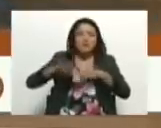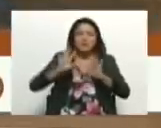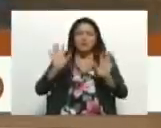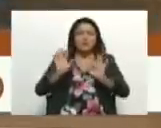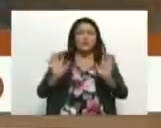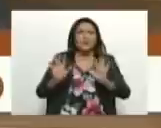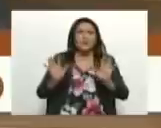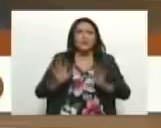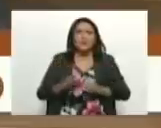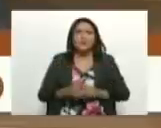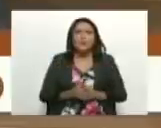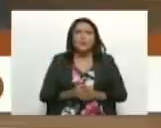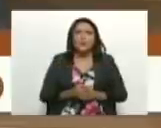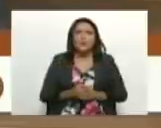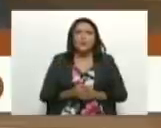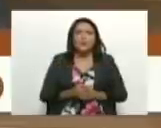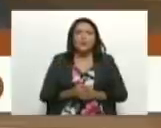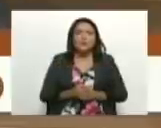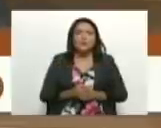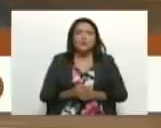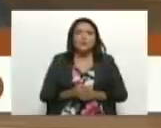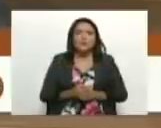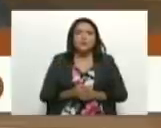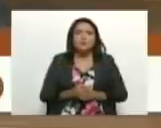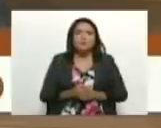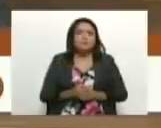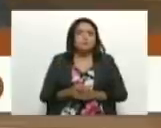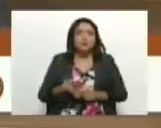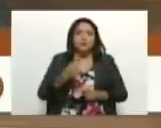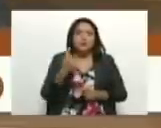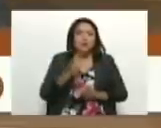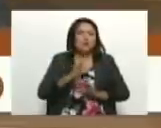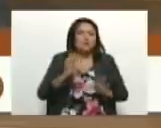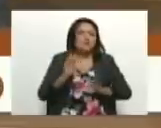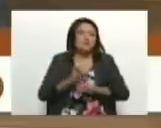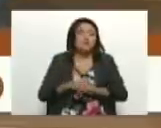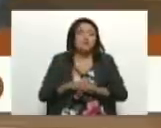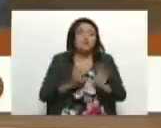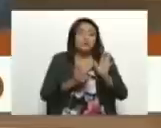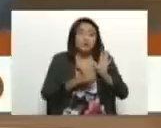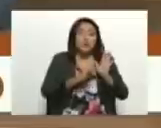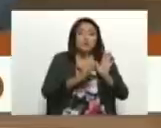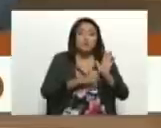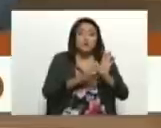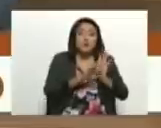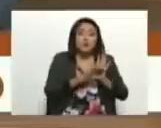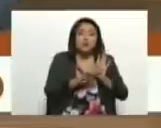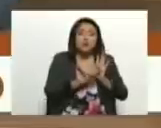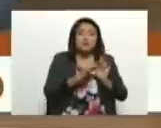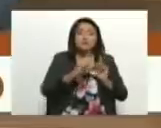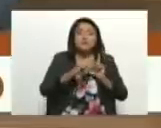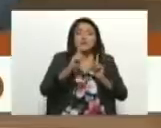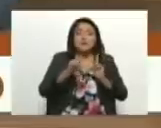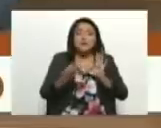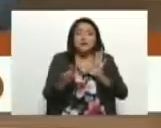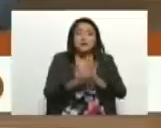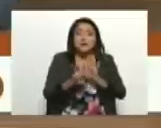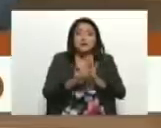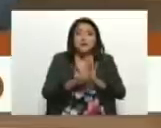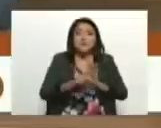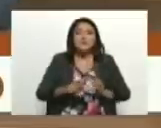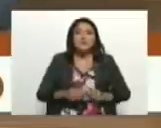sin personalismos de ningún tipo, sino con la aplicación estricta de la Constitución y de la ley.